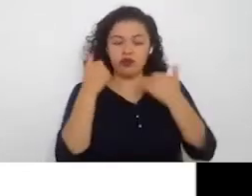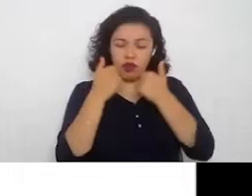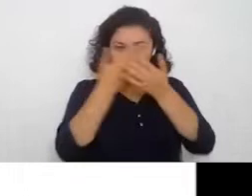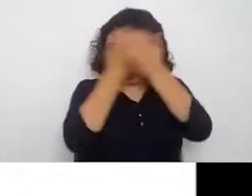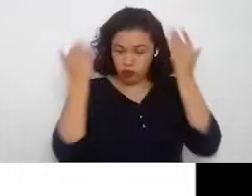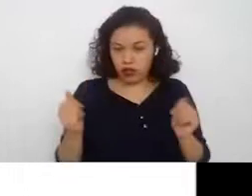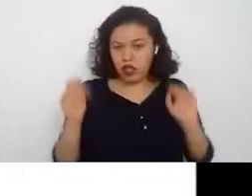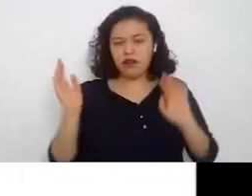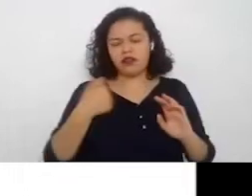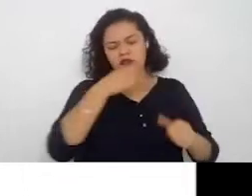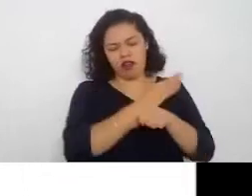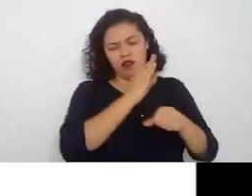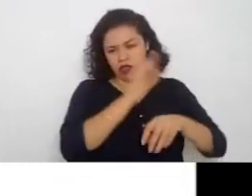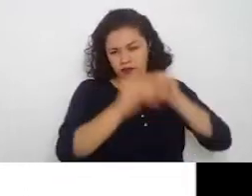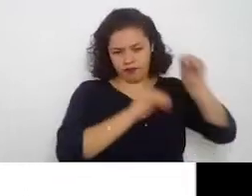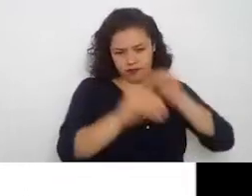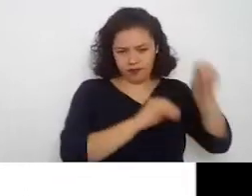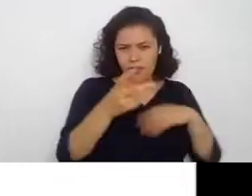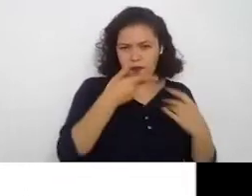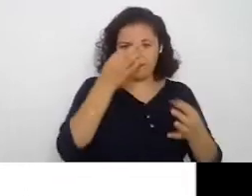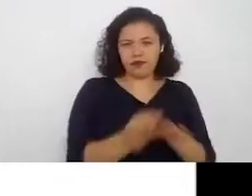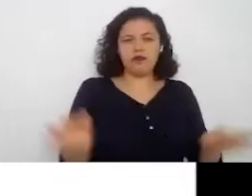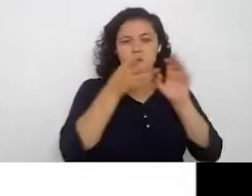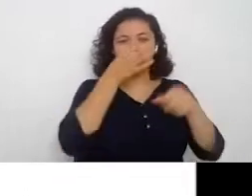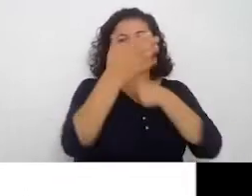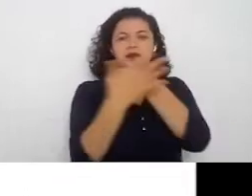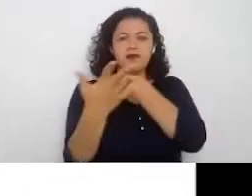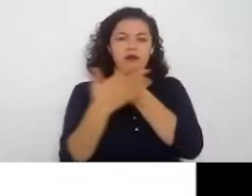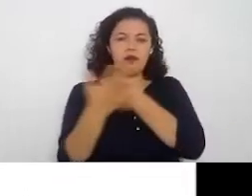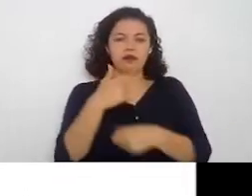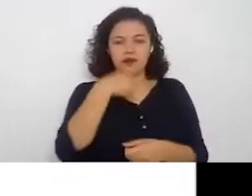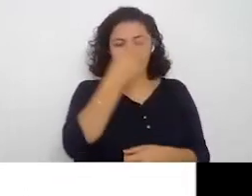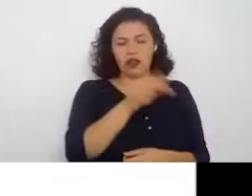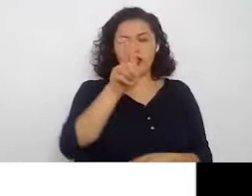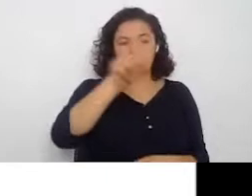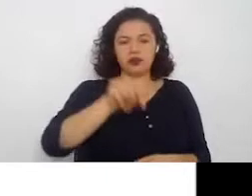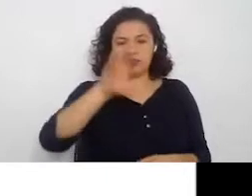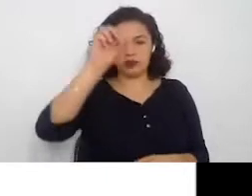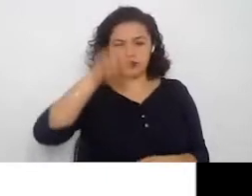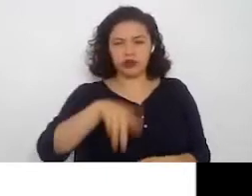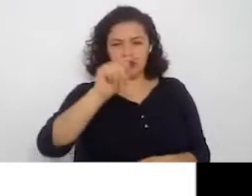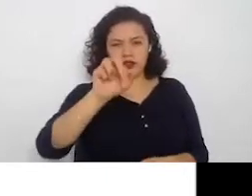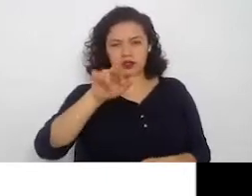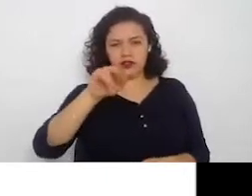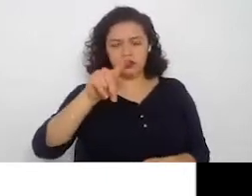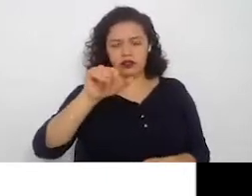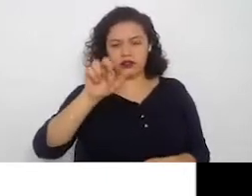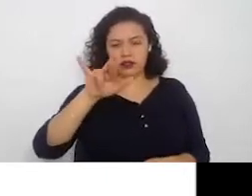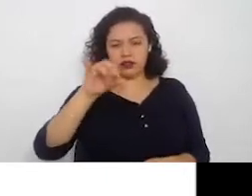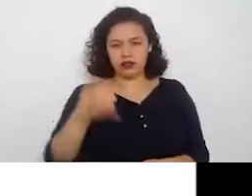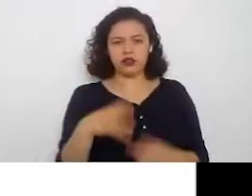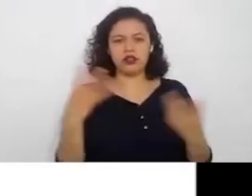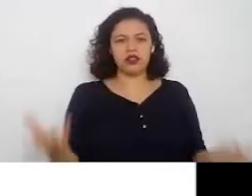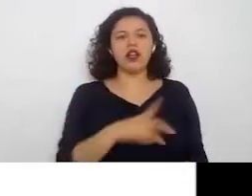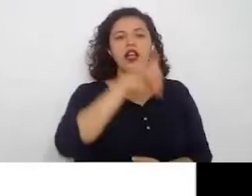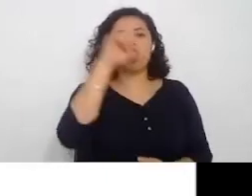Entonces, importantísimo, las notificaciones se realizan, como les comentaba, a través del buzón tributario. Posterior